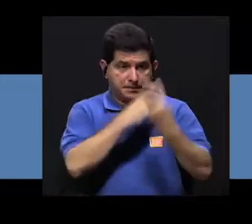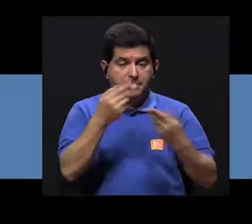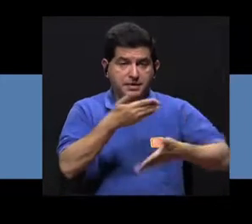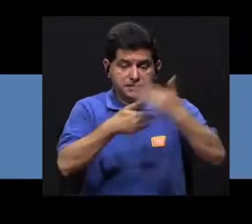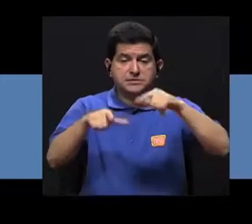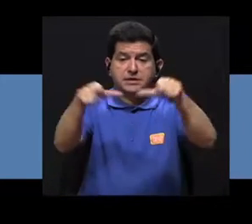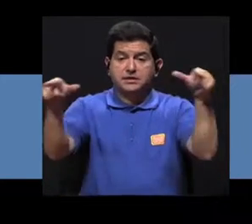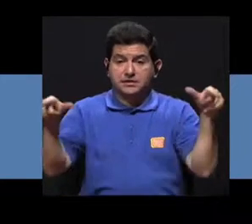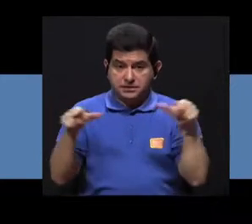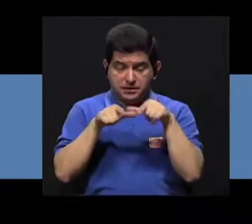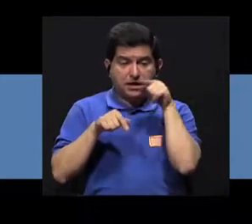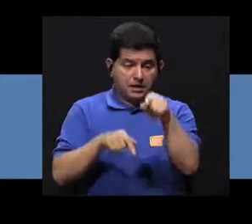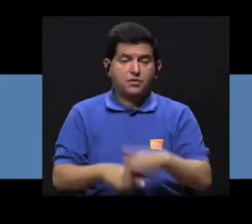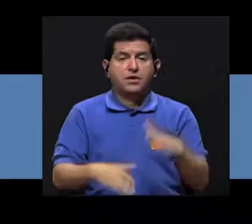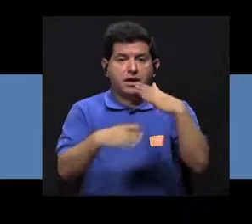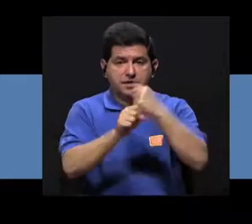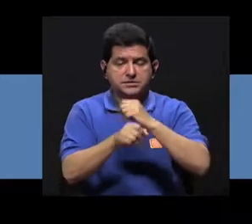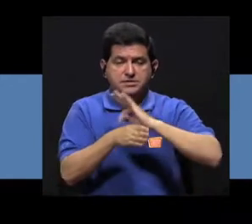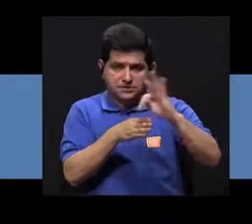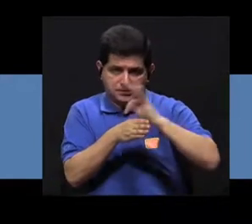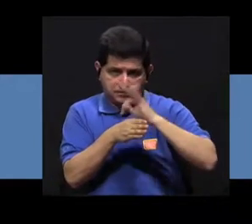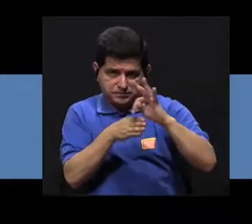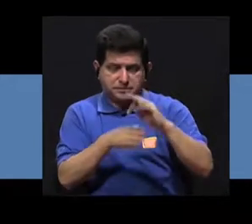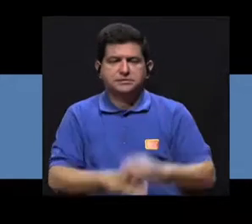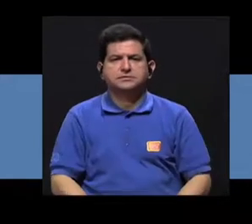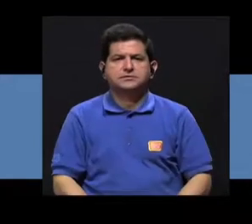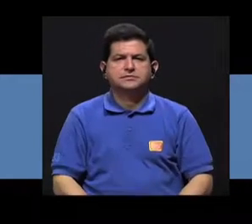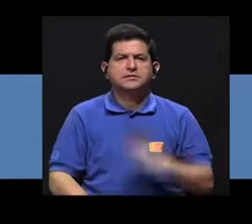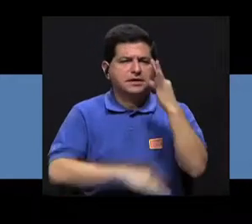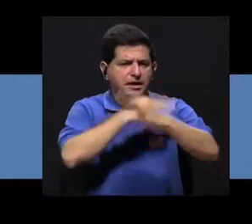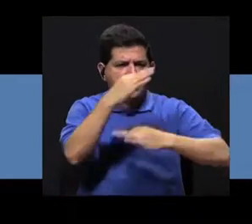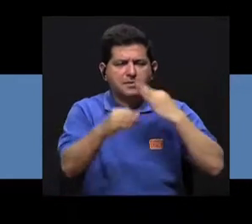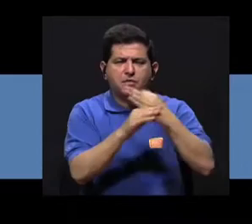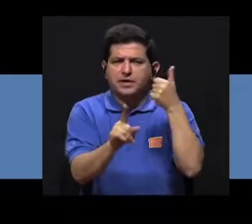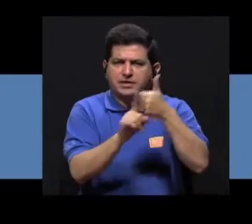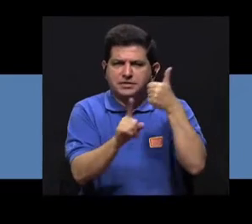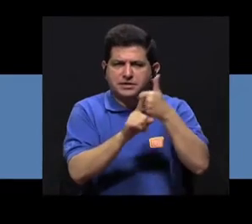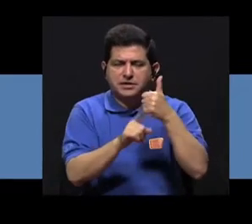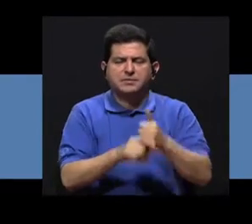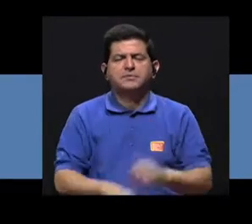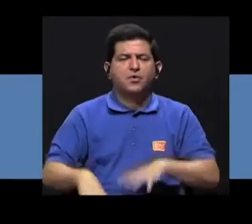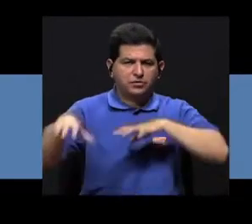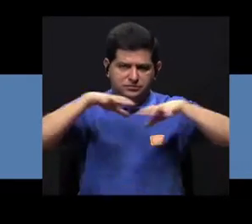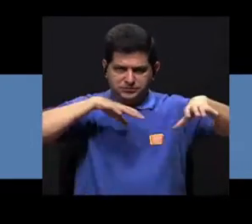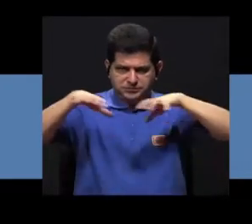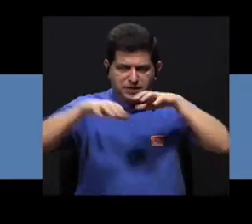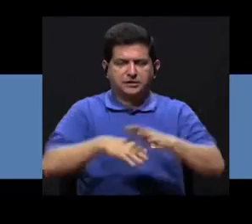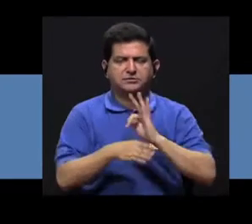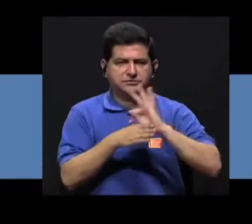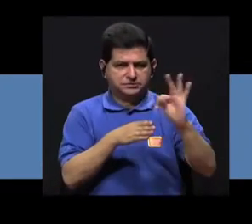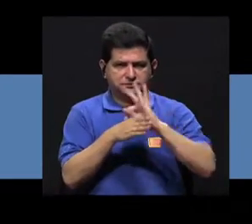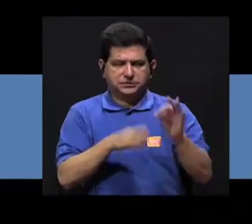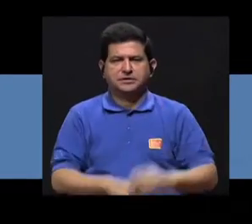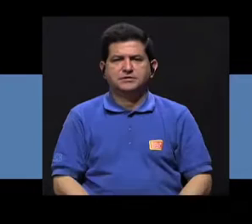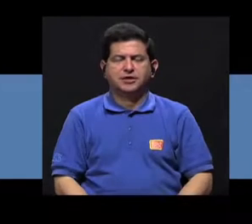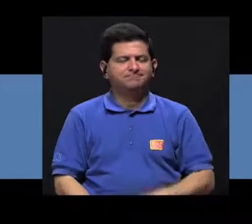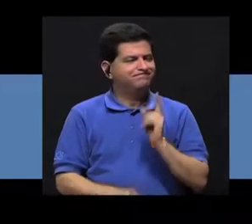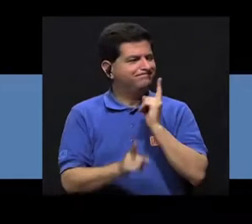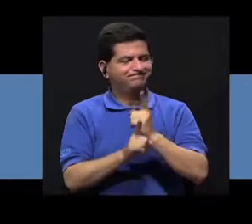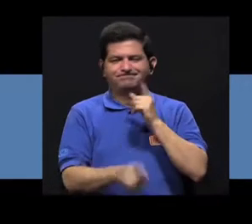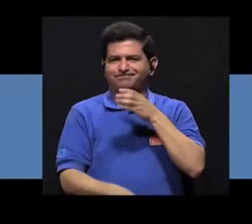visite antes el lugar donde se realizará la terapia por la naturaleza misma de este tipo de actividad terapéutica